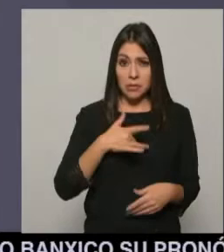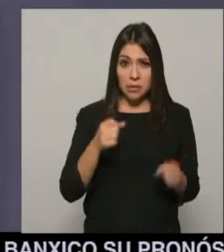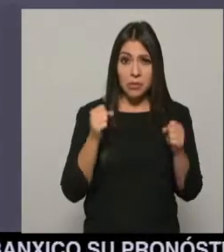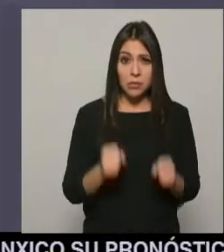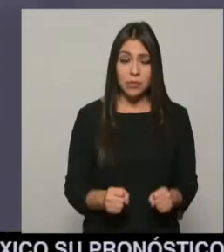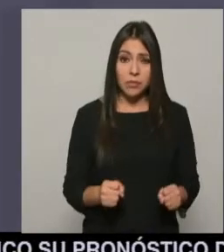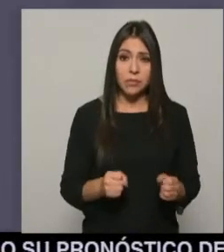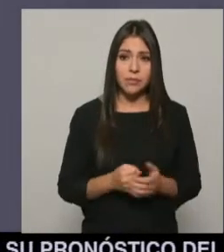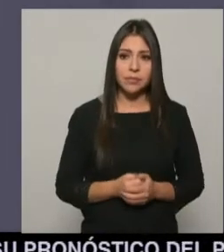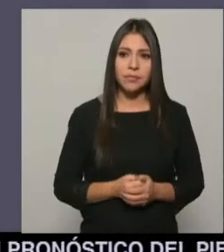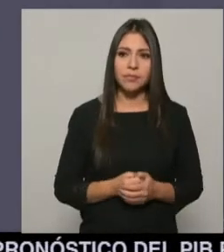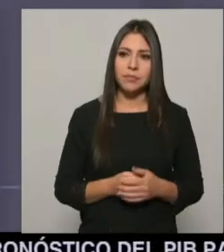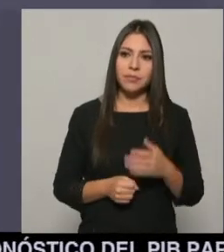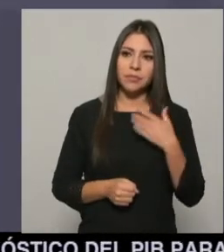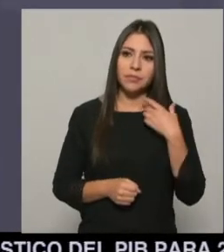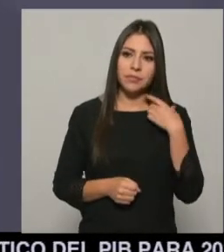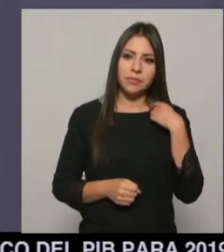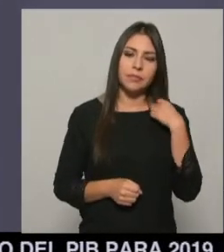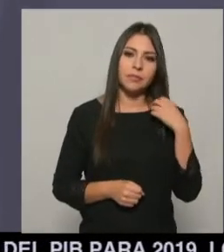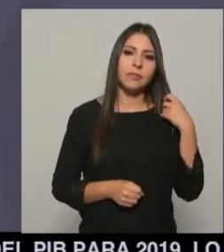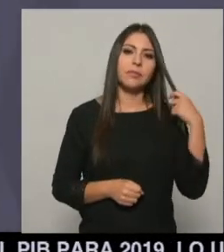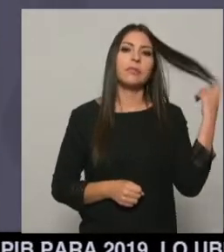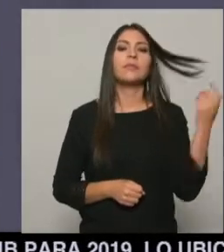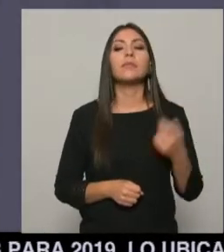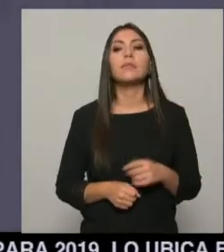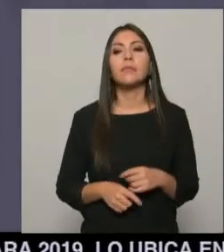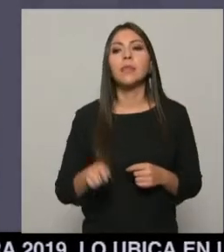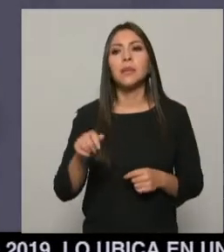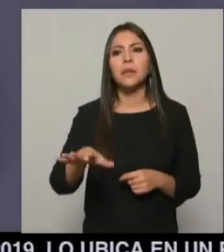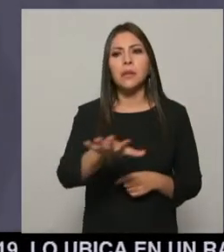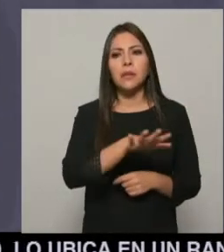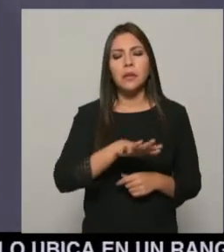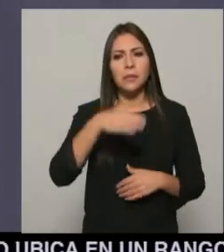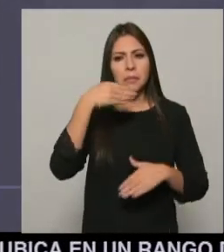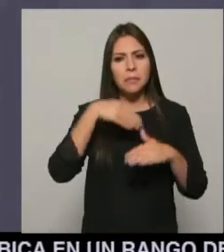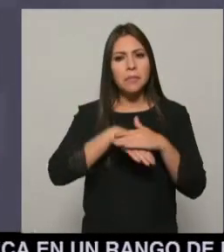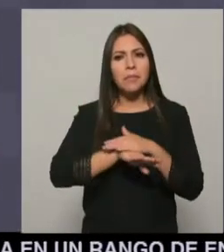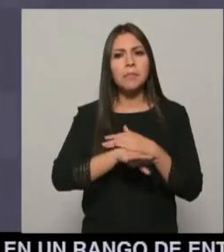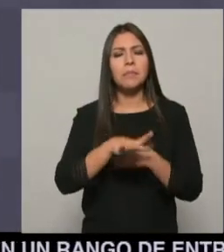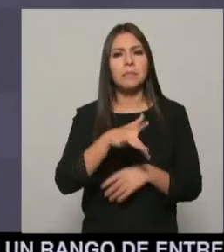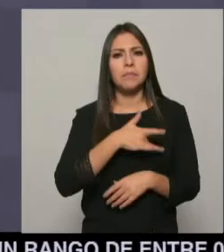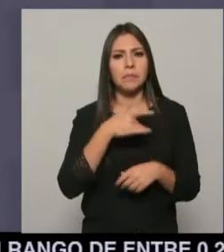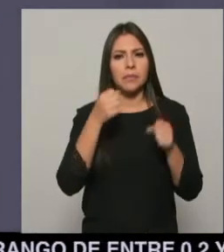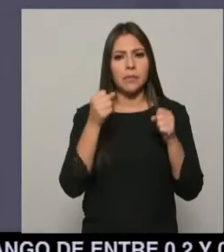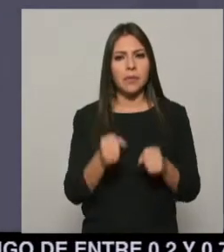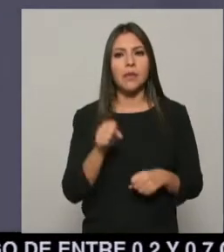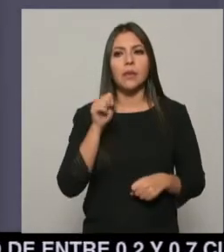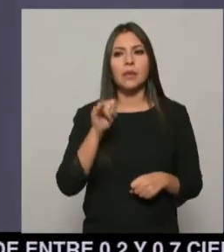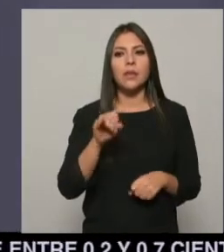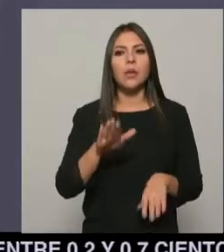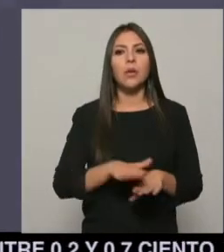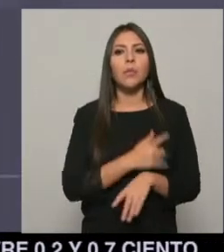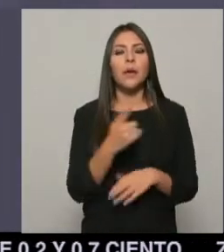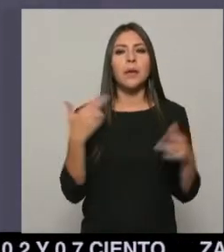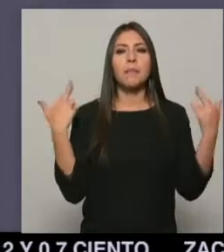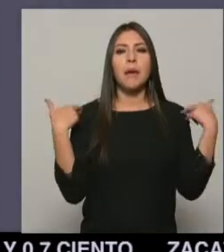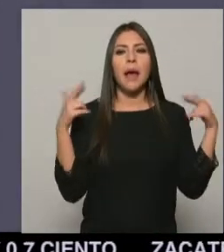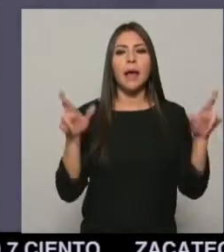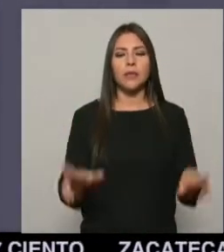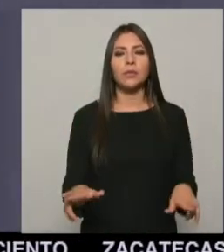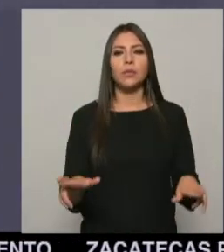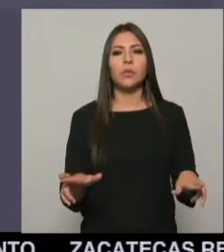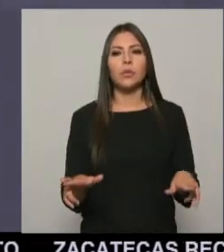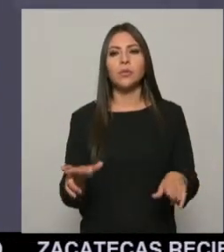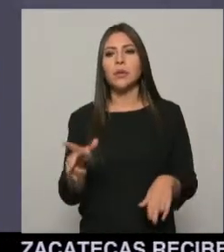verdad es que es un ambiente en el que los chiquitos se sienten seguros por esa confianza que le transmiten los profesores, ¿no? y los